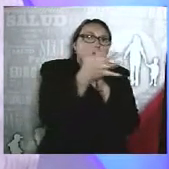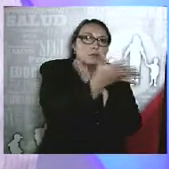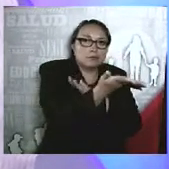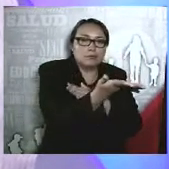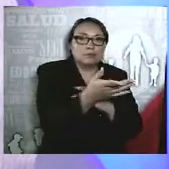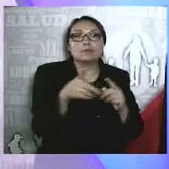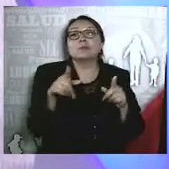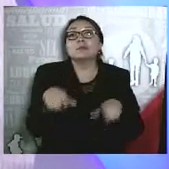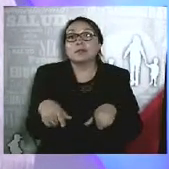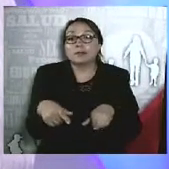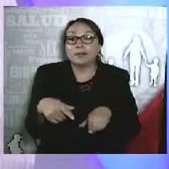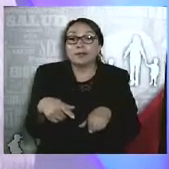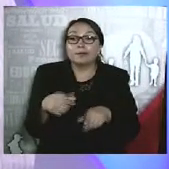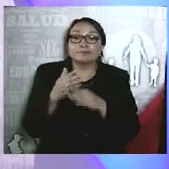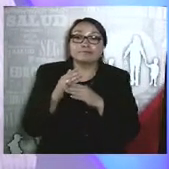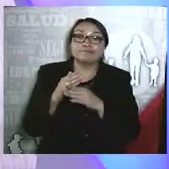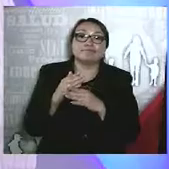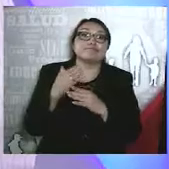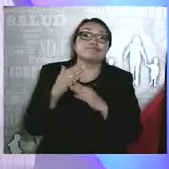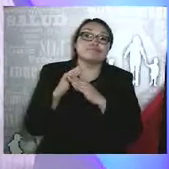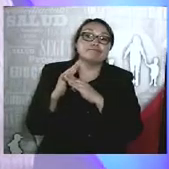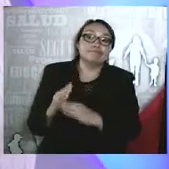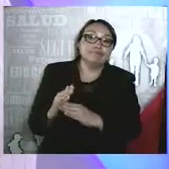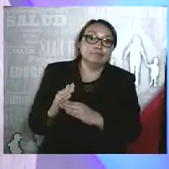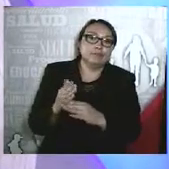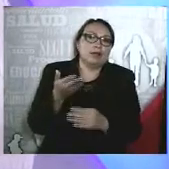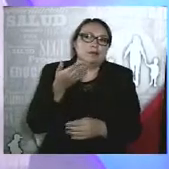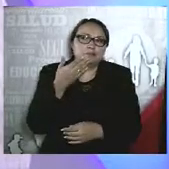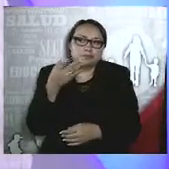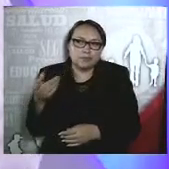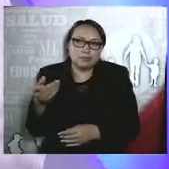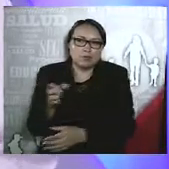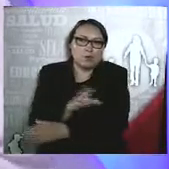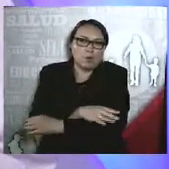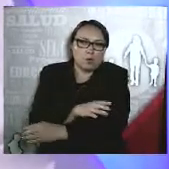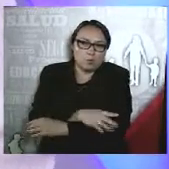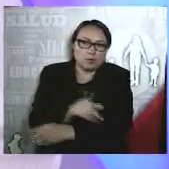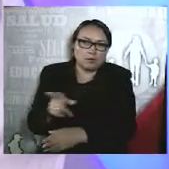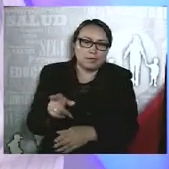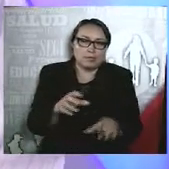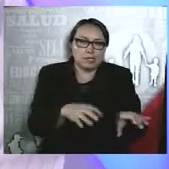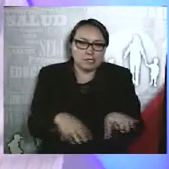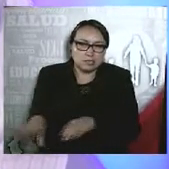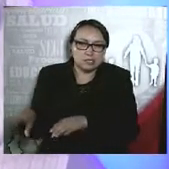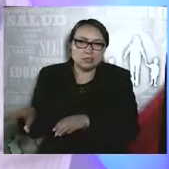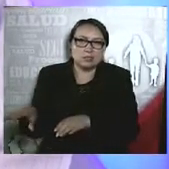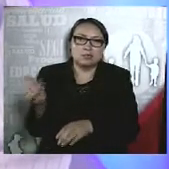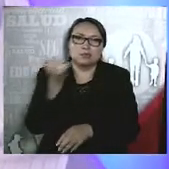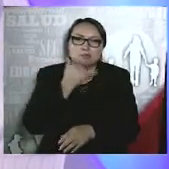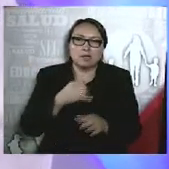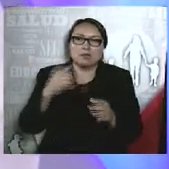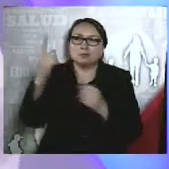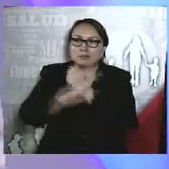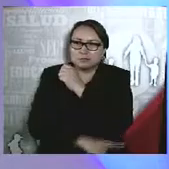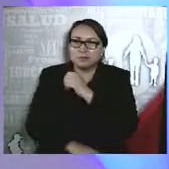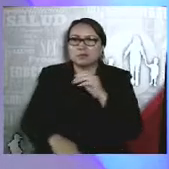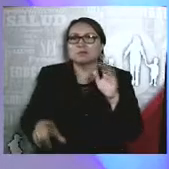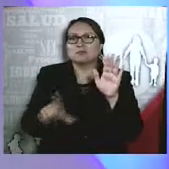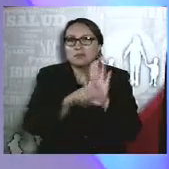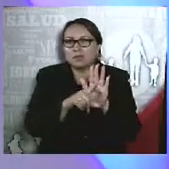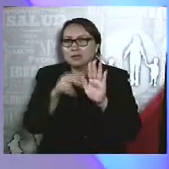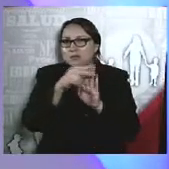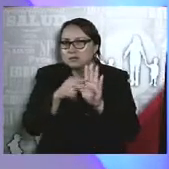de conductas con posibles incidencias disciplinarias, penales, fiscales, que es lo que hablaba Joshua Mitrotti frente a lo que